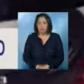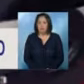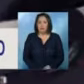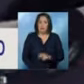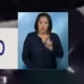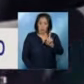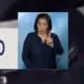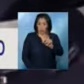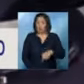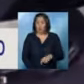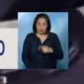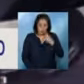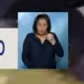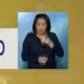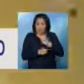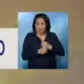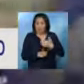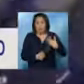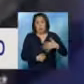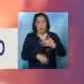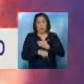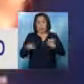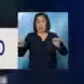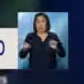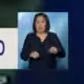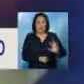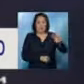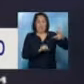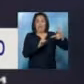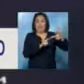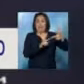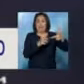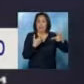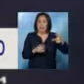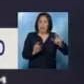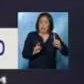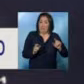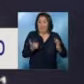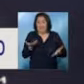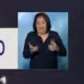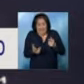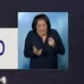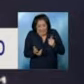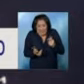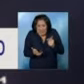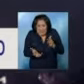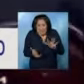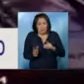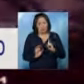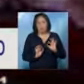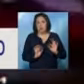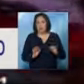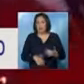Dos jóvenes trabajadores se salvaron, mientras que un tercero casi no logra escapar.